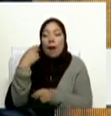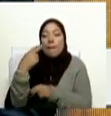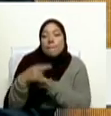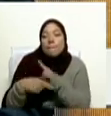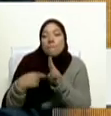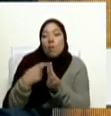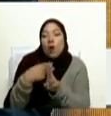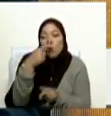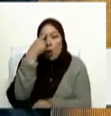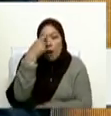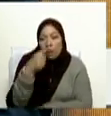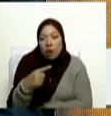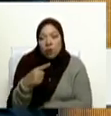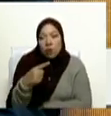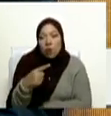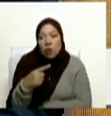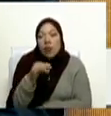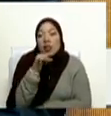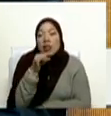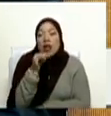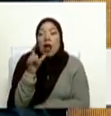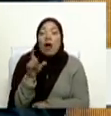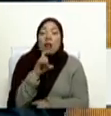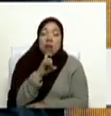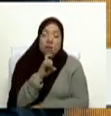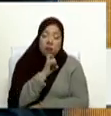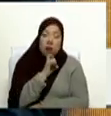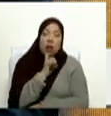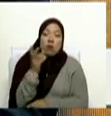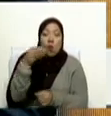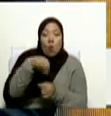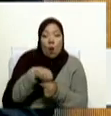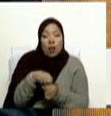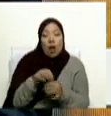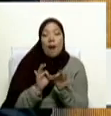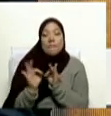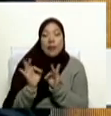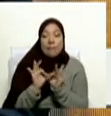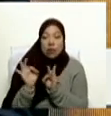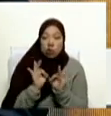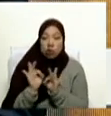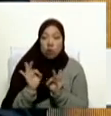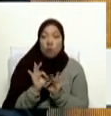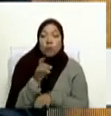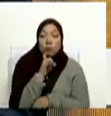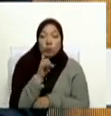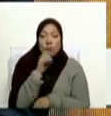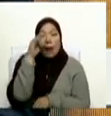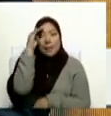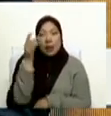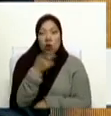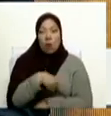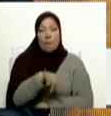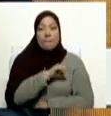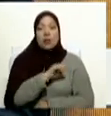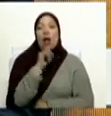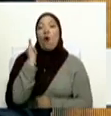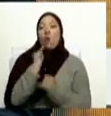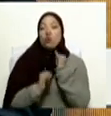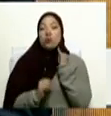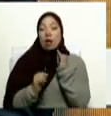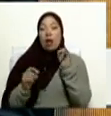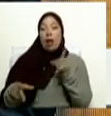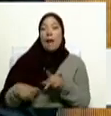todas las limitaciones carencias y circunstancias internas y externas que afectaban la capacidad militar española la última